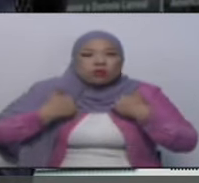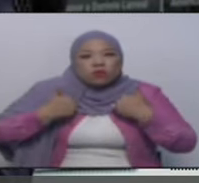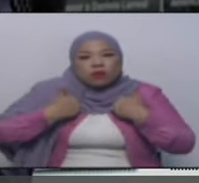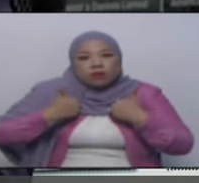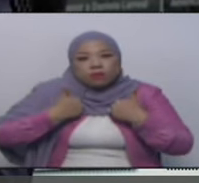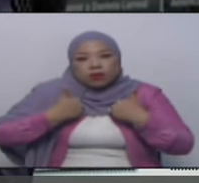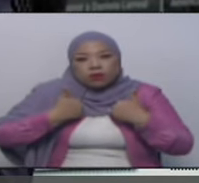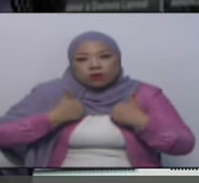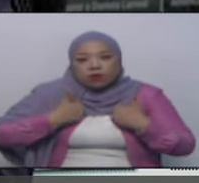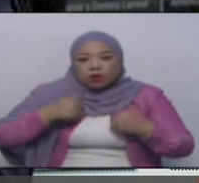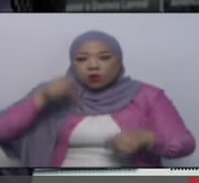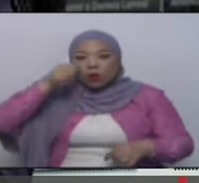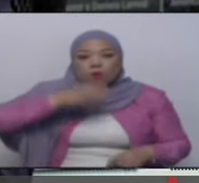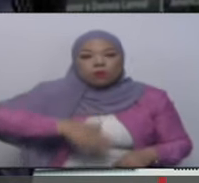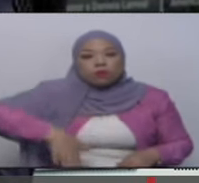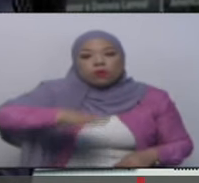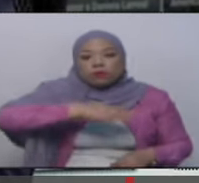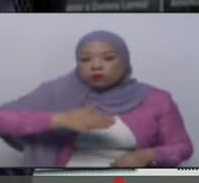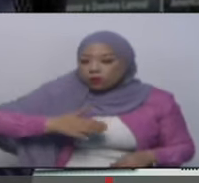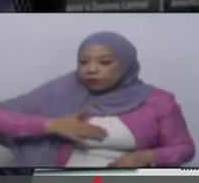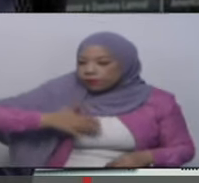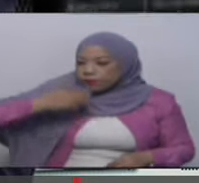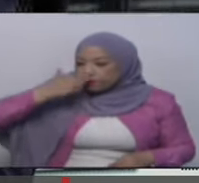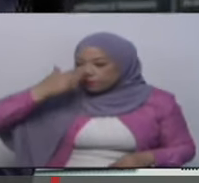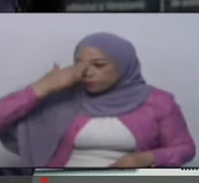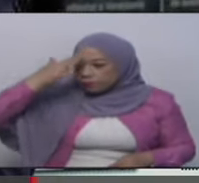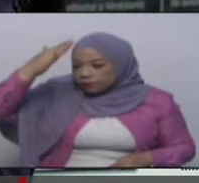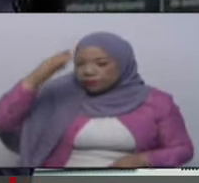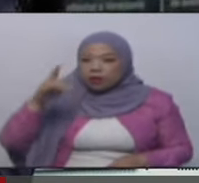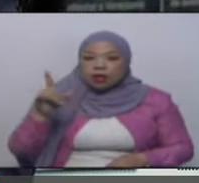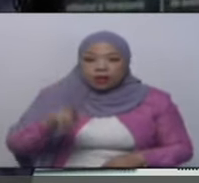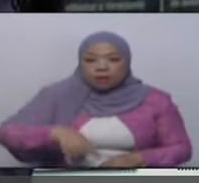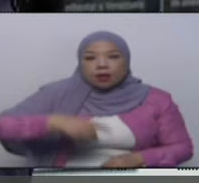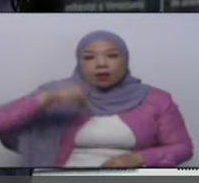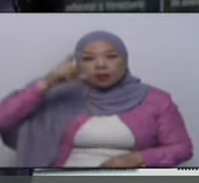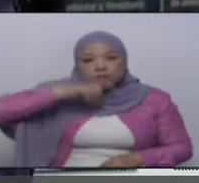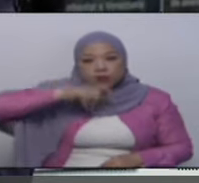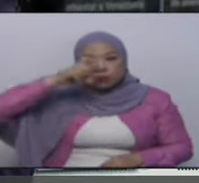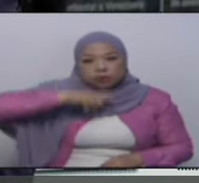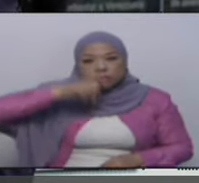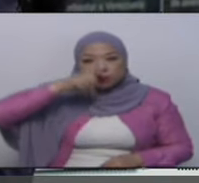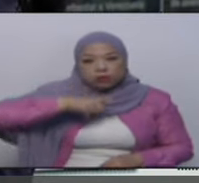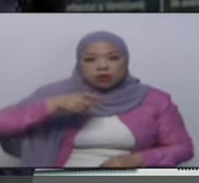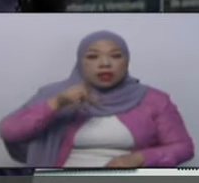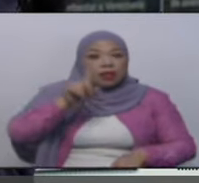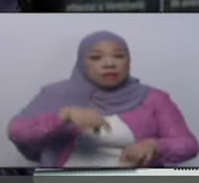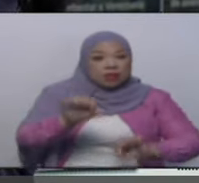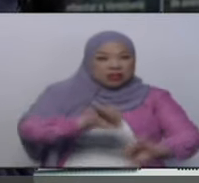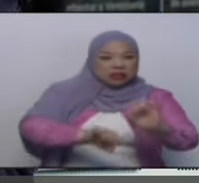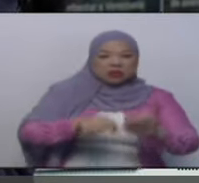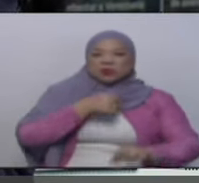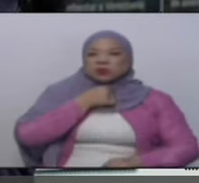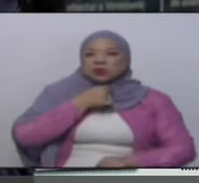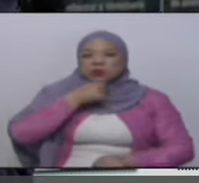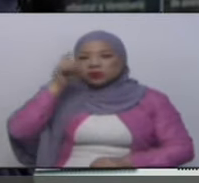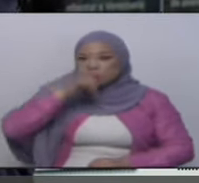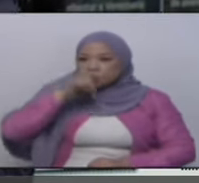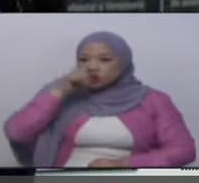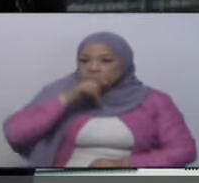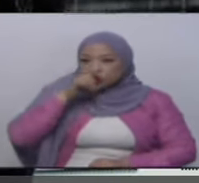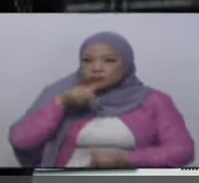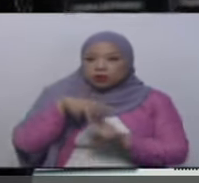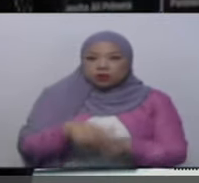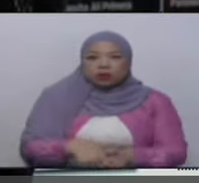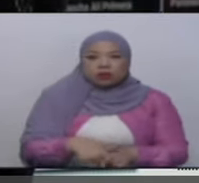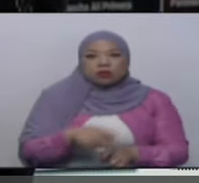pueblo árabe, pueblo semita, porque se habla es antisemitismo, pero el pueblo semita más